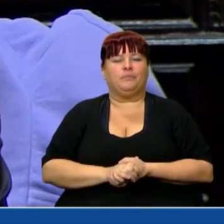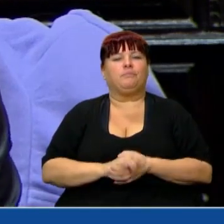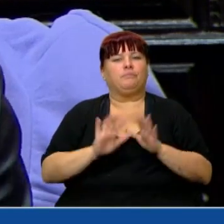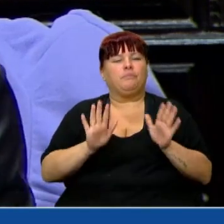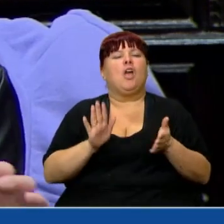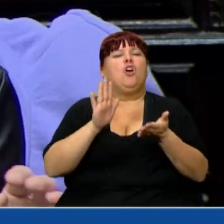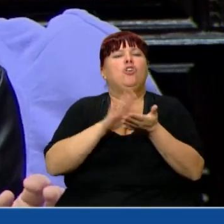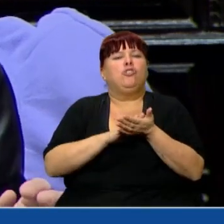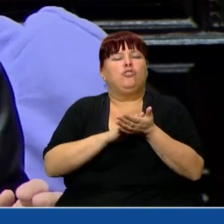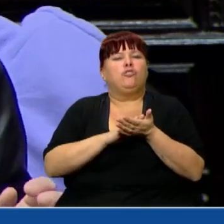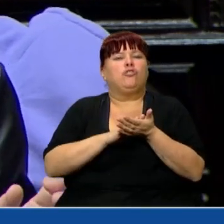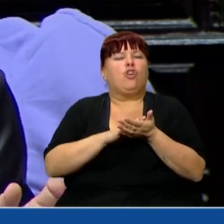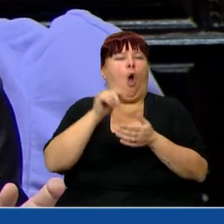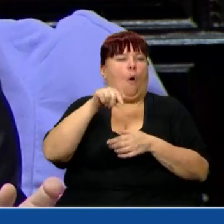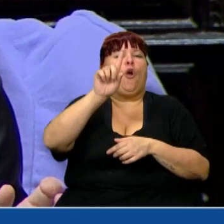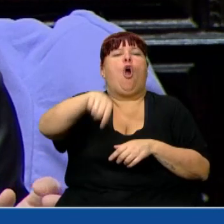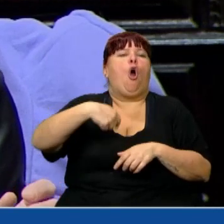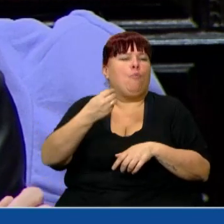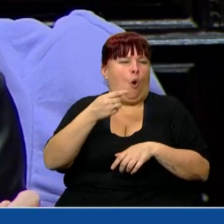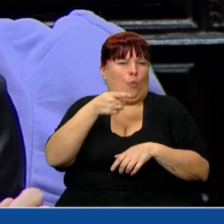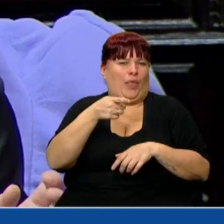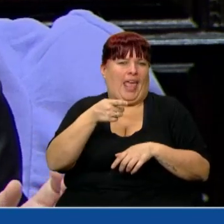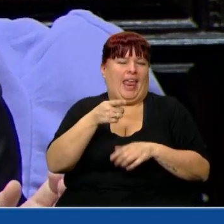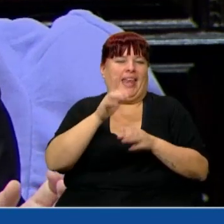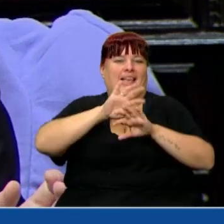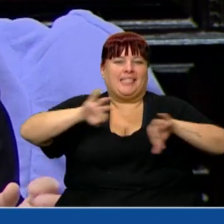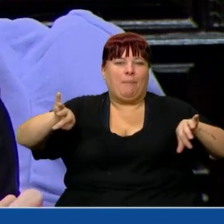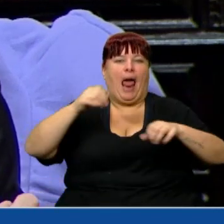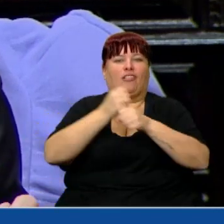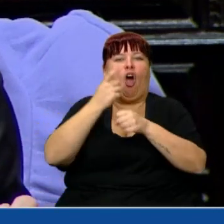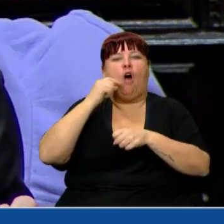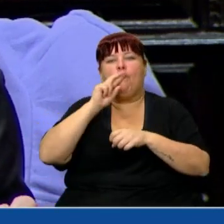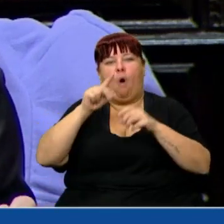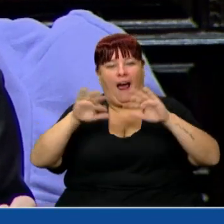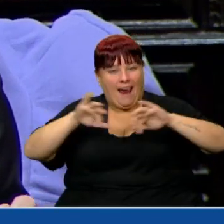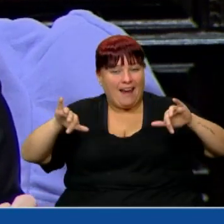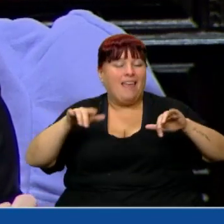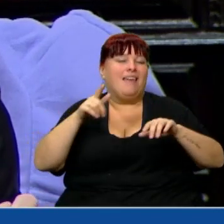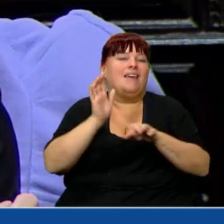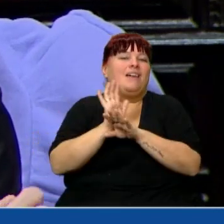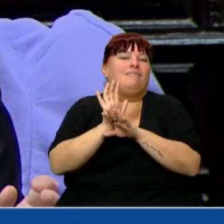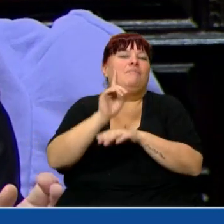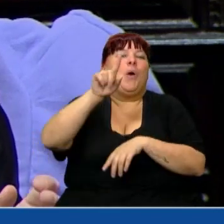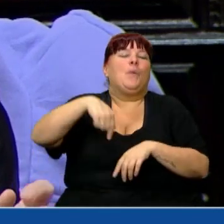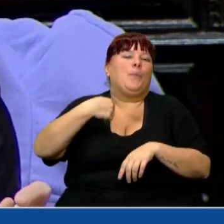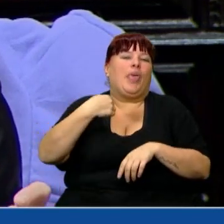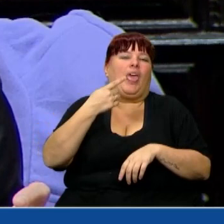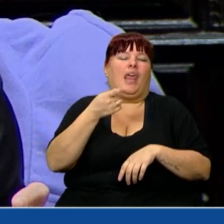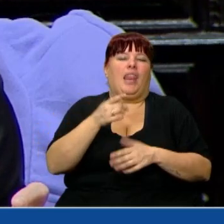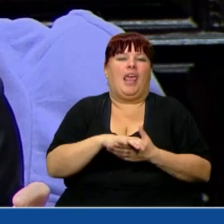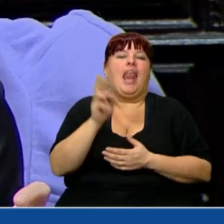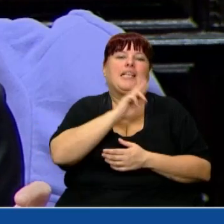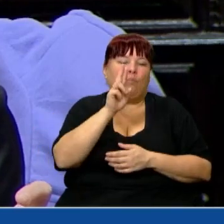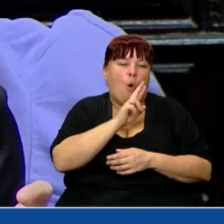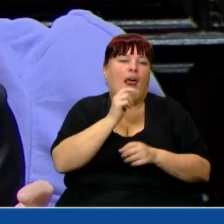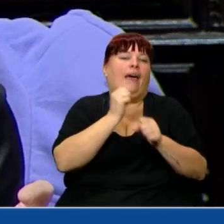Miren, sobre este origen de la división sexual del trabajo, que hace que muchas mujeres